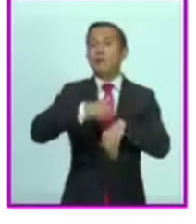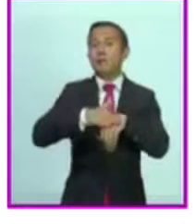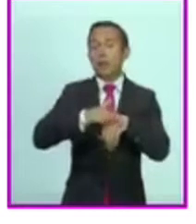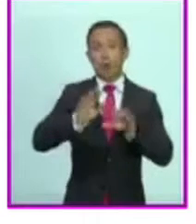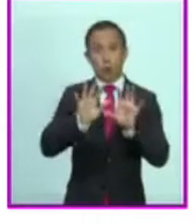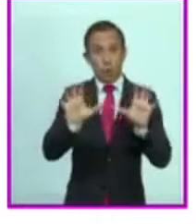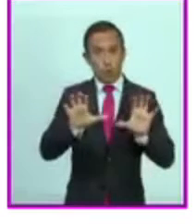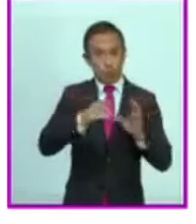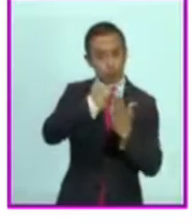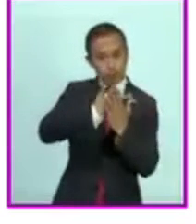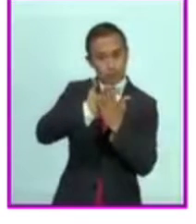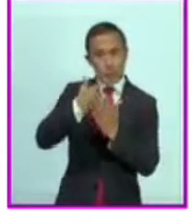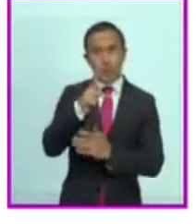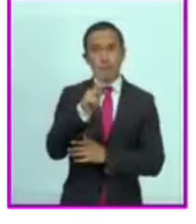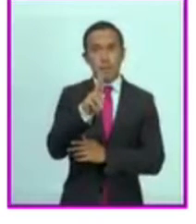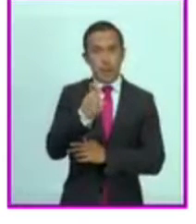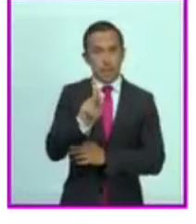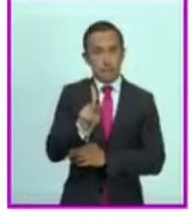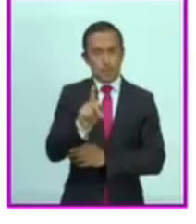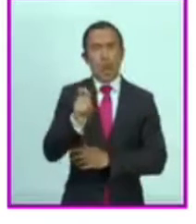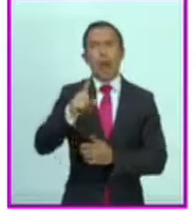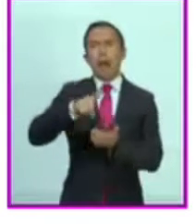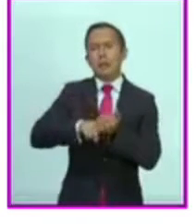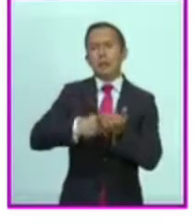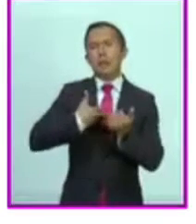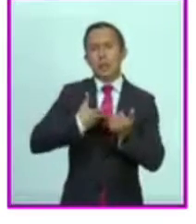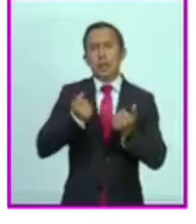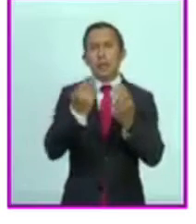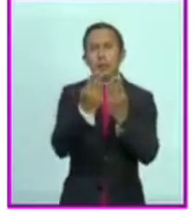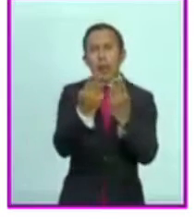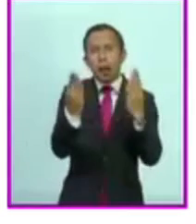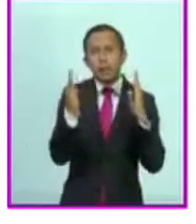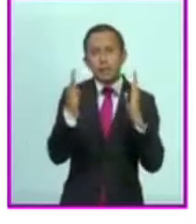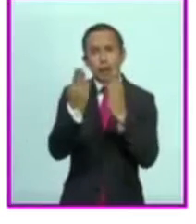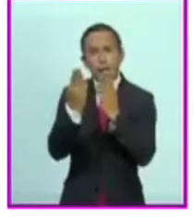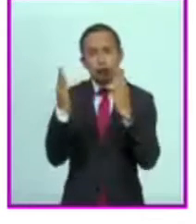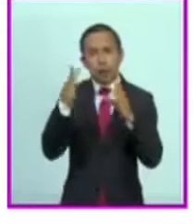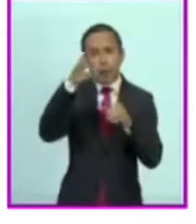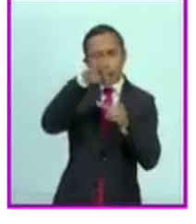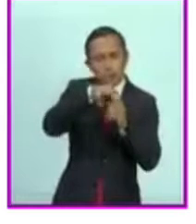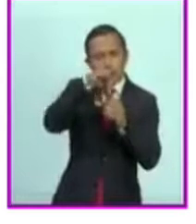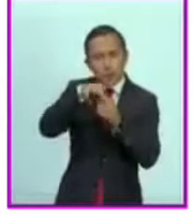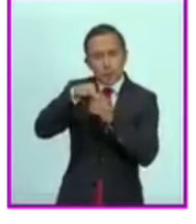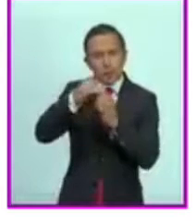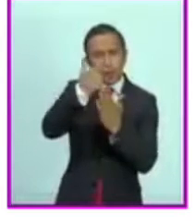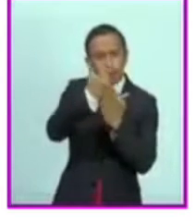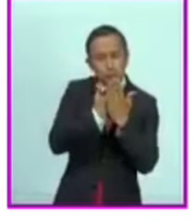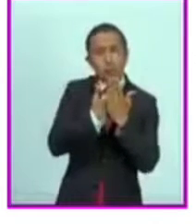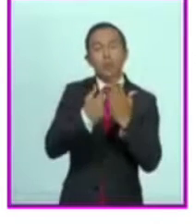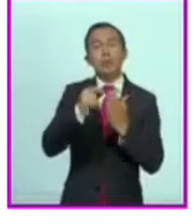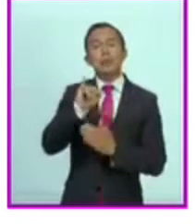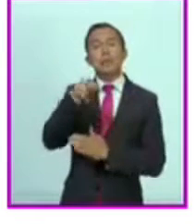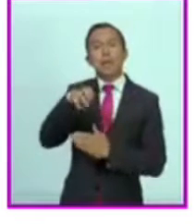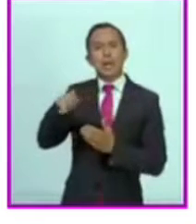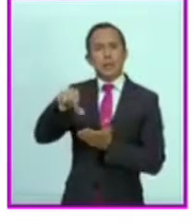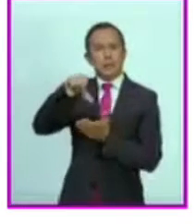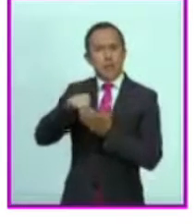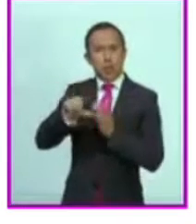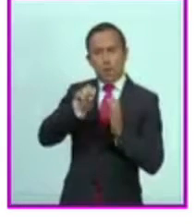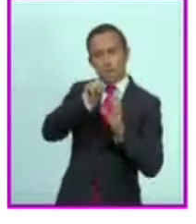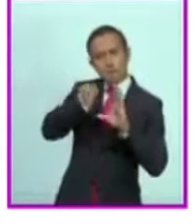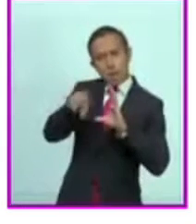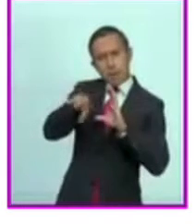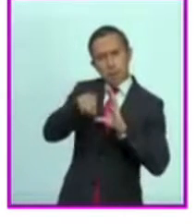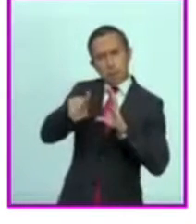casilla por casilla en el orden en que éstos se van recibiendo en los centros de captura del ine además la